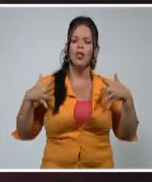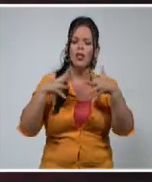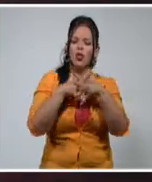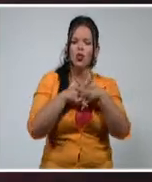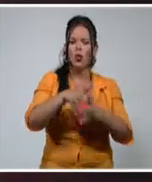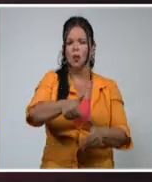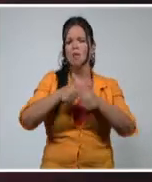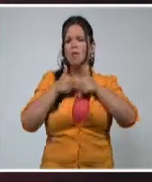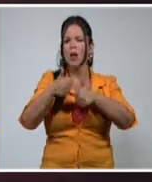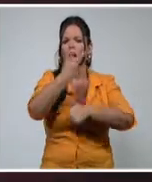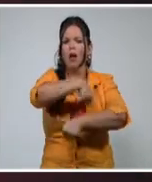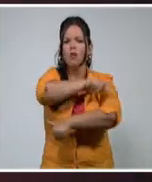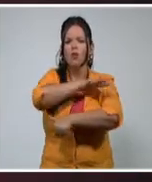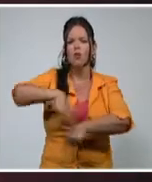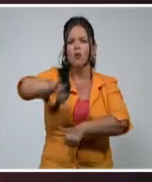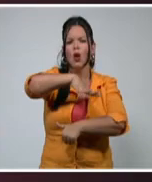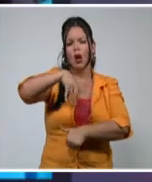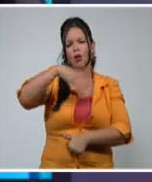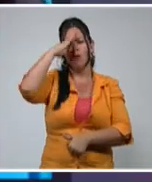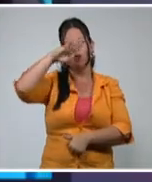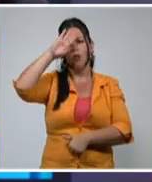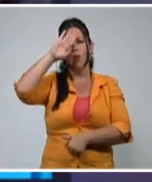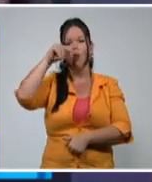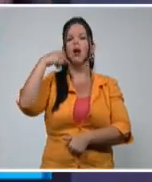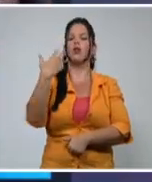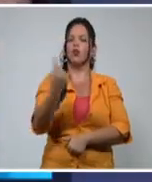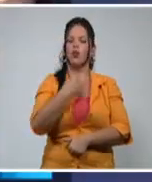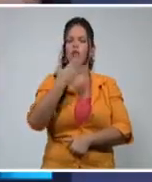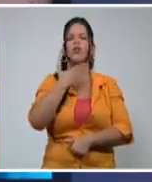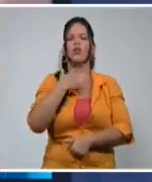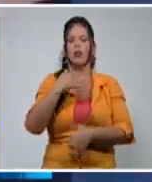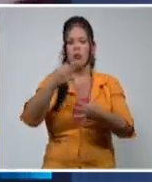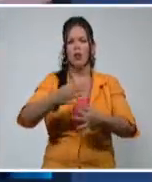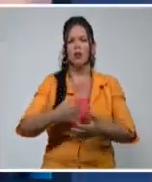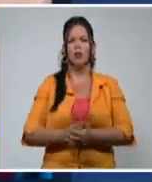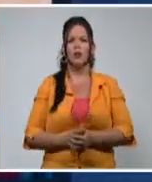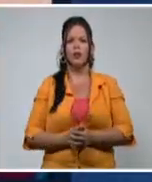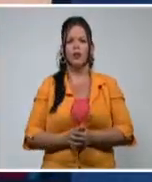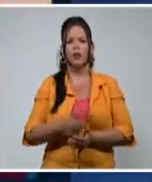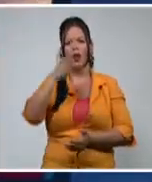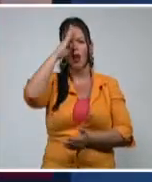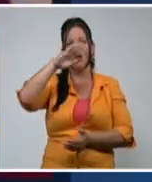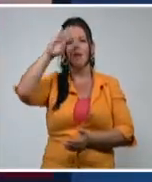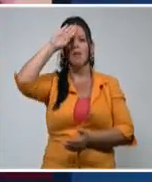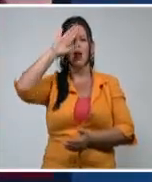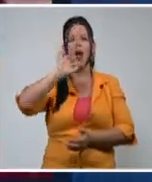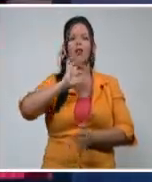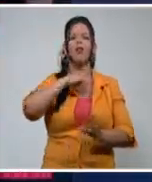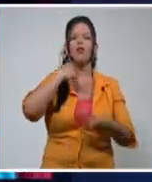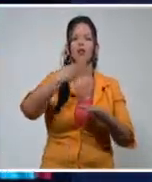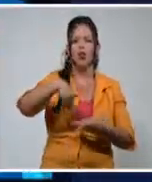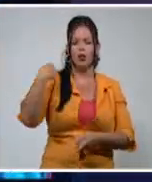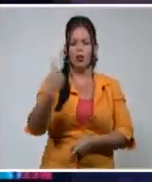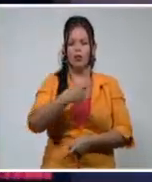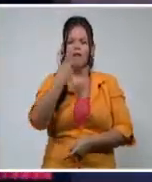lo que esperamos de esa administración. Sí. Patria o muerte, venceremos siempre. Esa es la